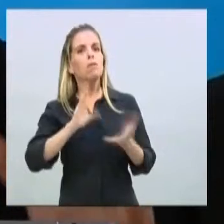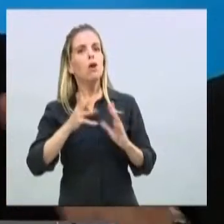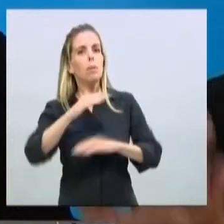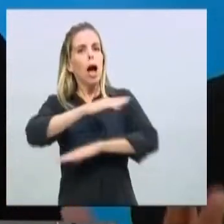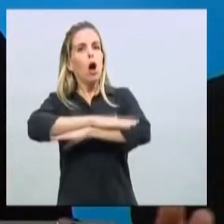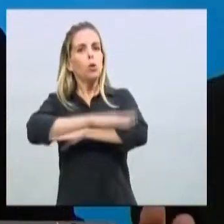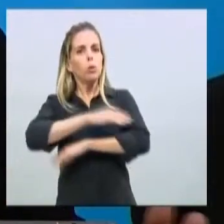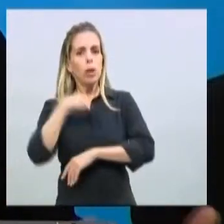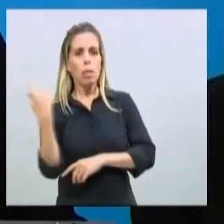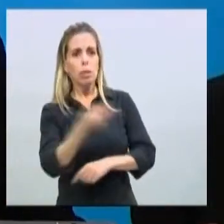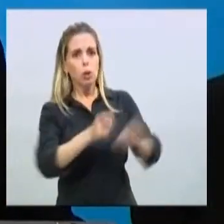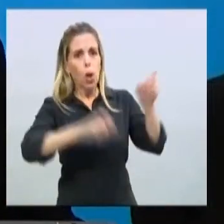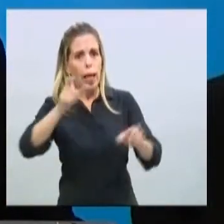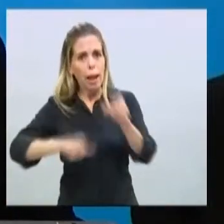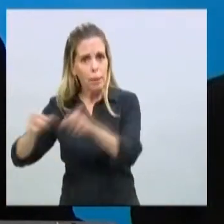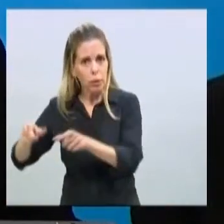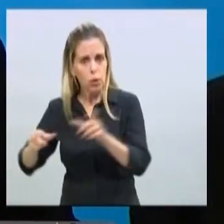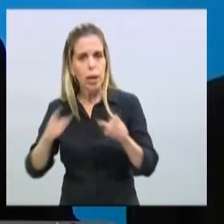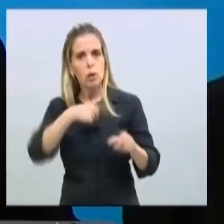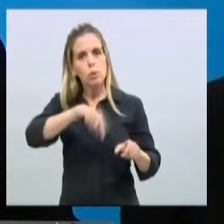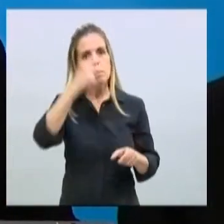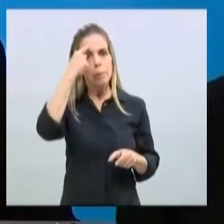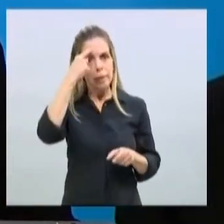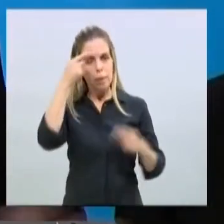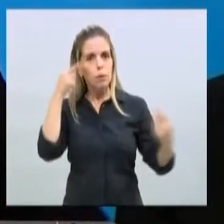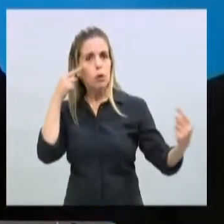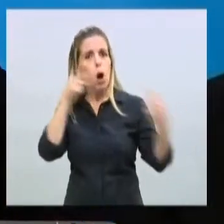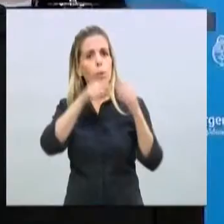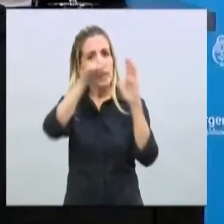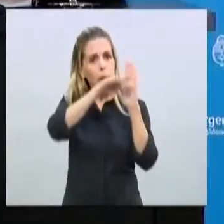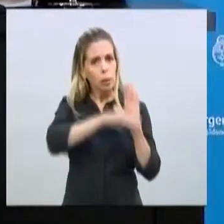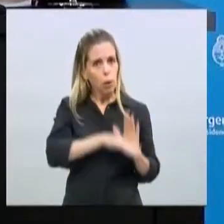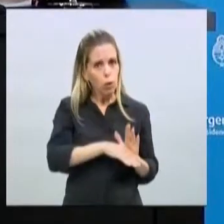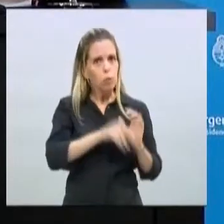todos y de todas estamos logrando los objetivos.